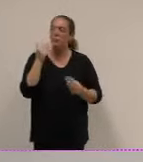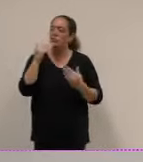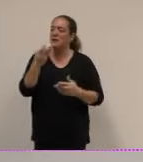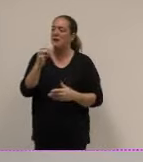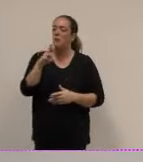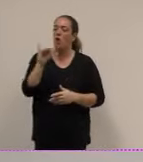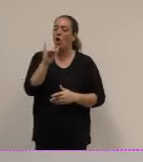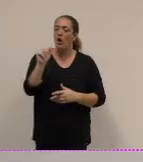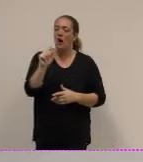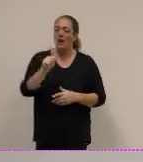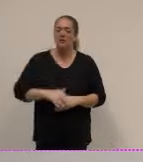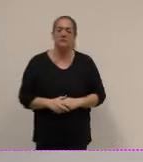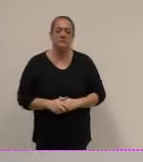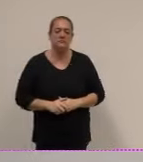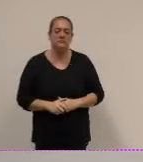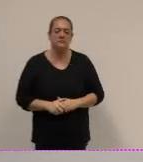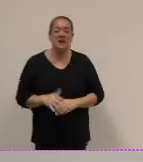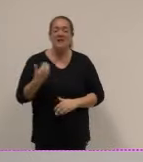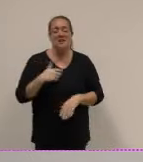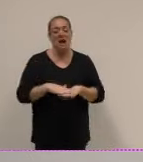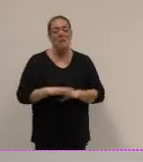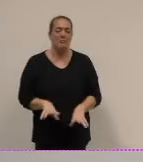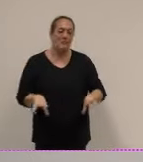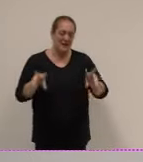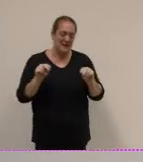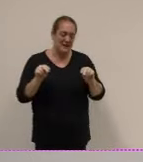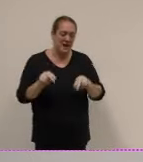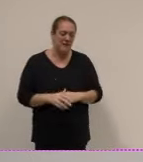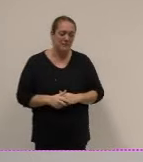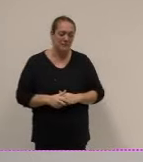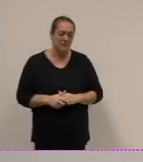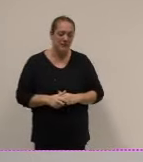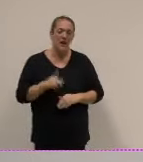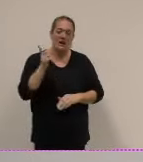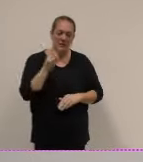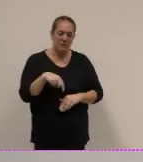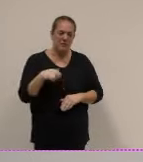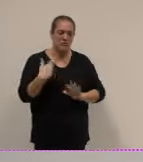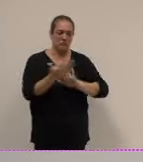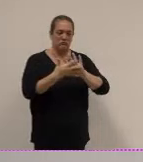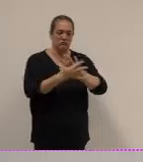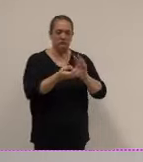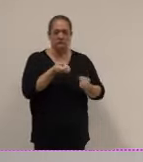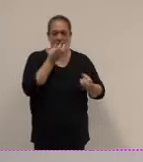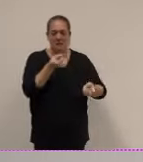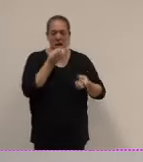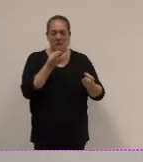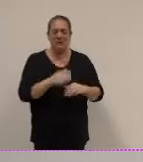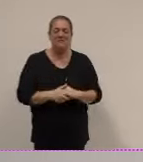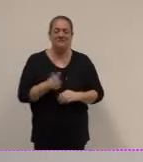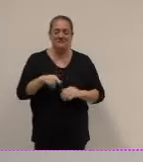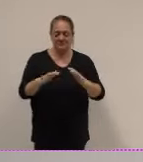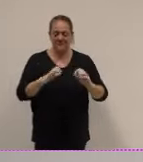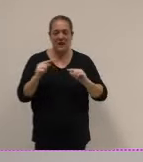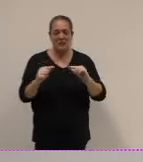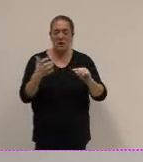Borja. Para cerrar, sí quiero que también tener yo unas palabras. Y en este pleno que estamos a